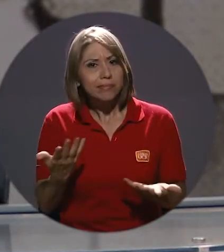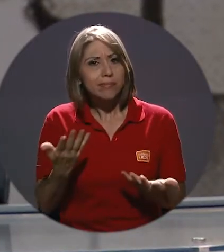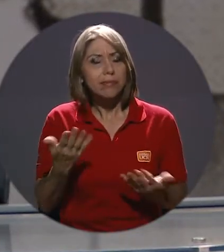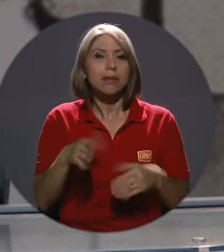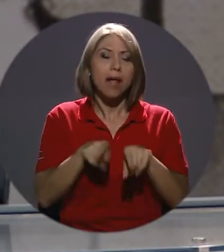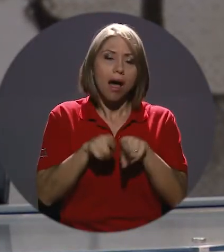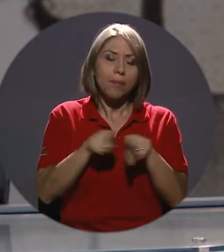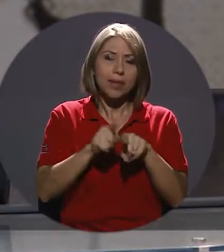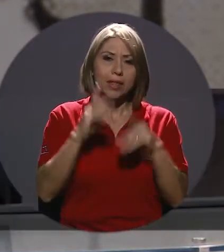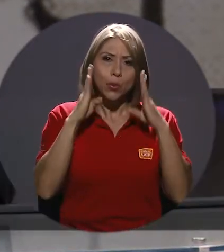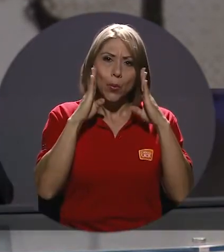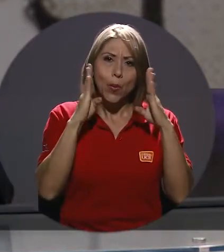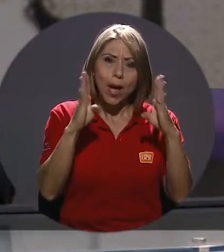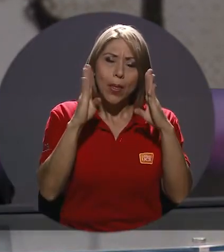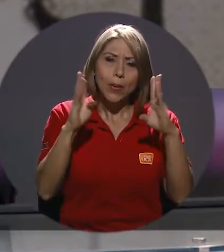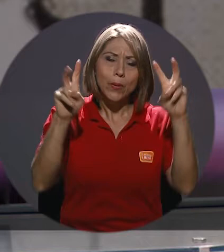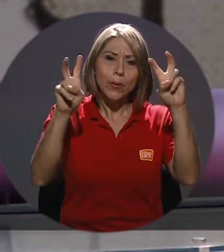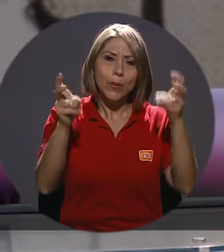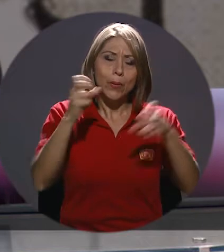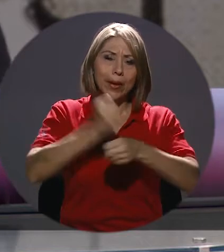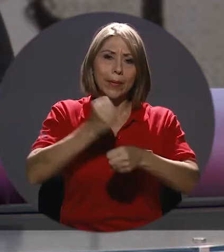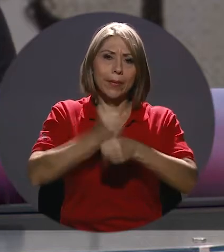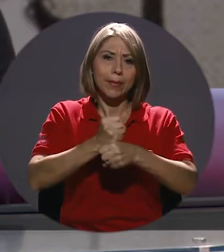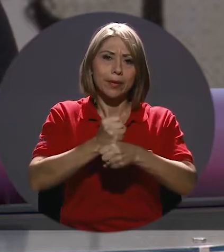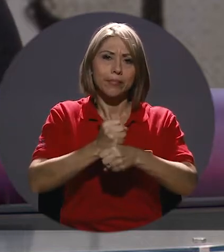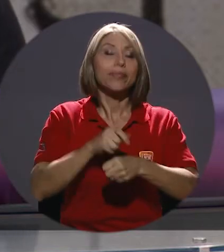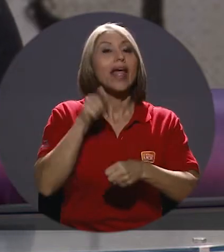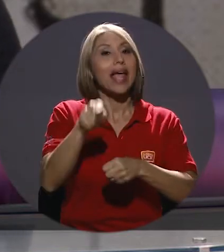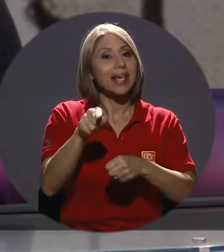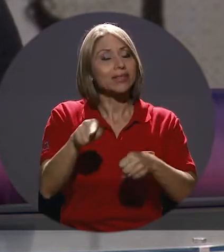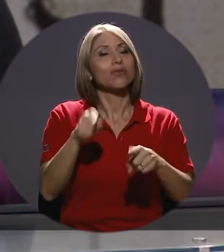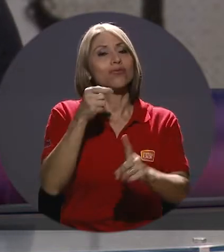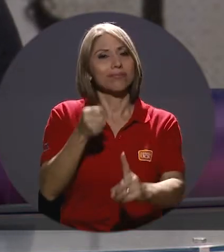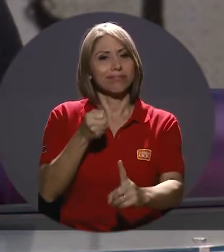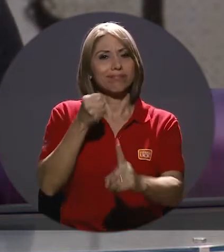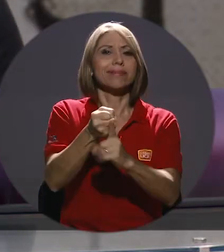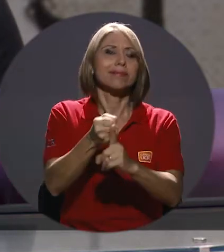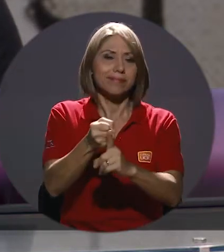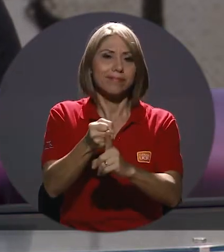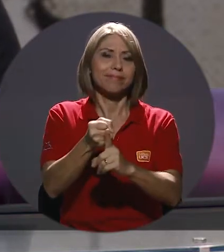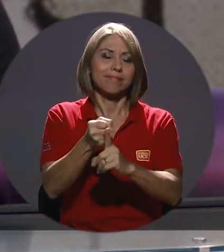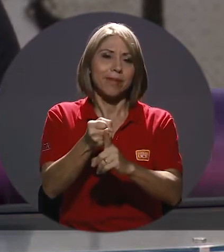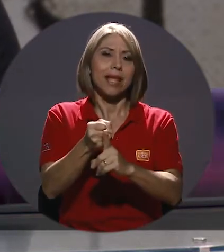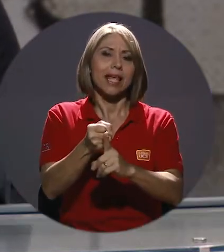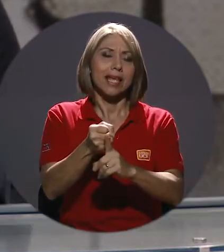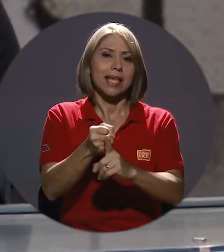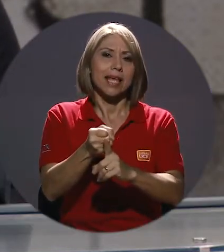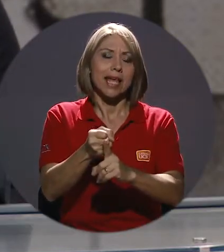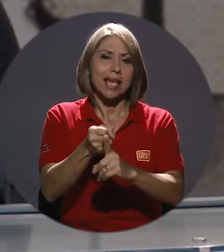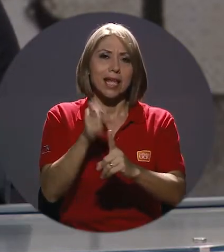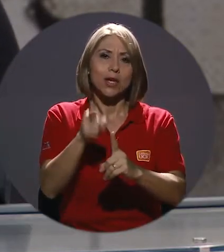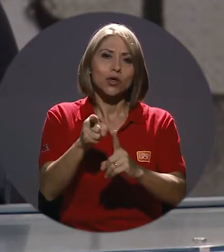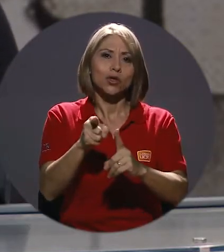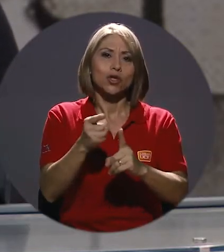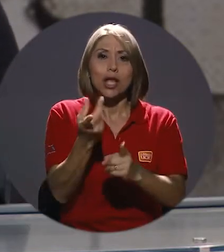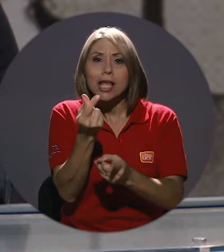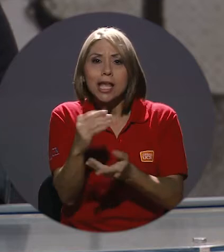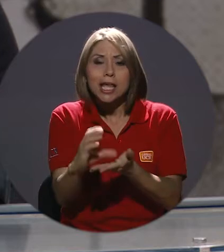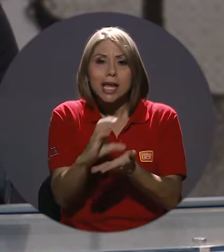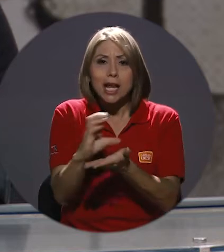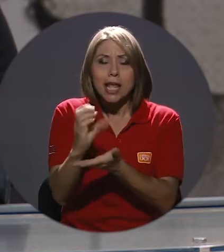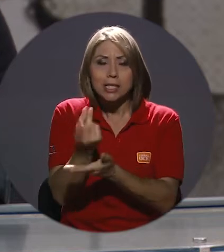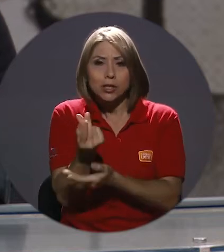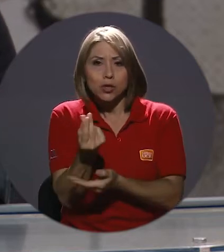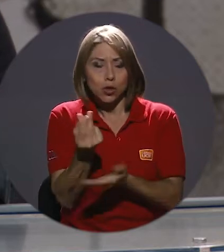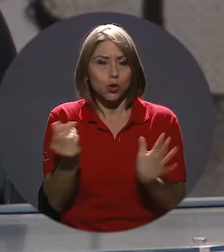en consideración los aspectos de empleo, y que sin duda eso también está impactando en la parte de los ingresos